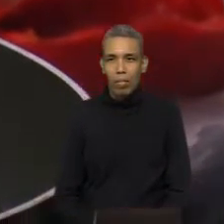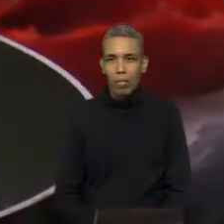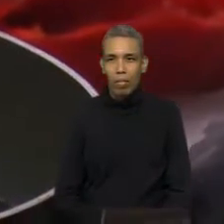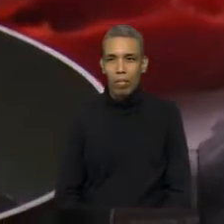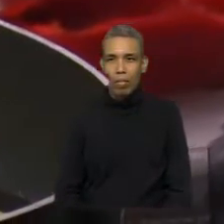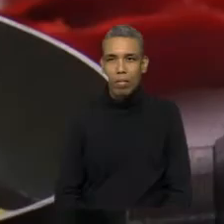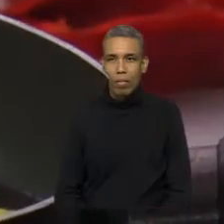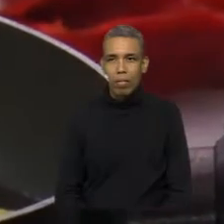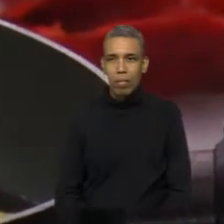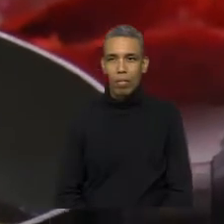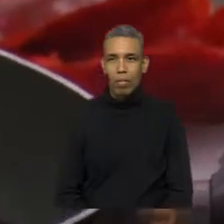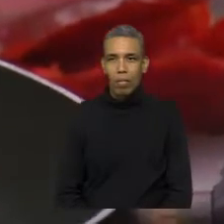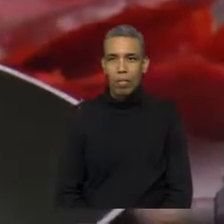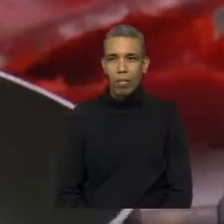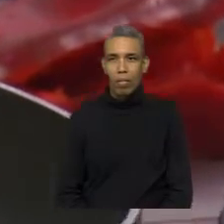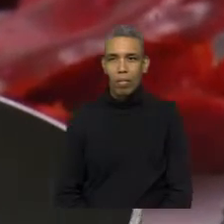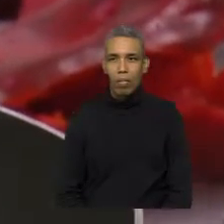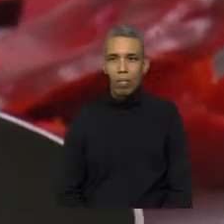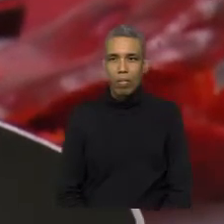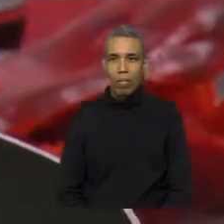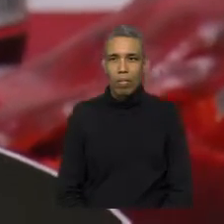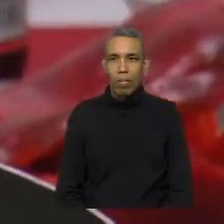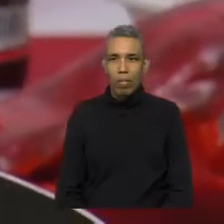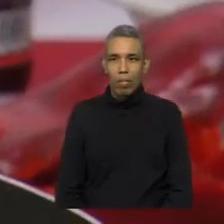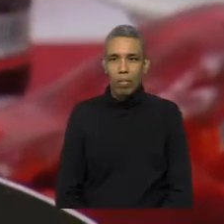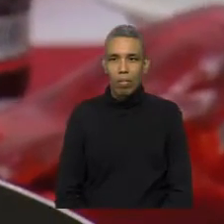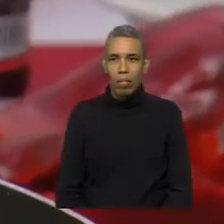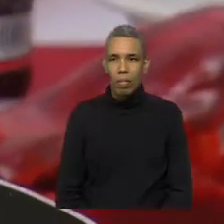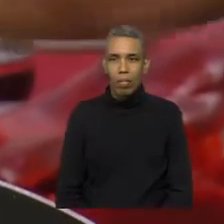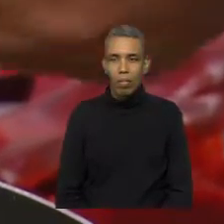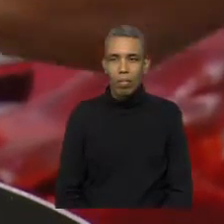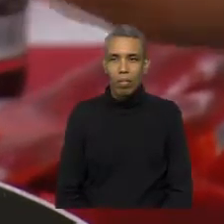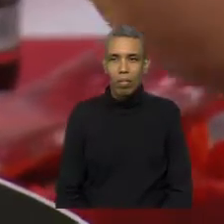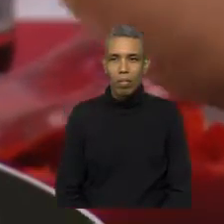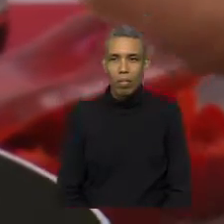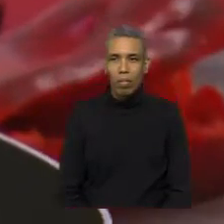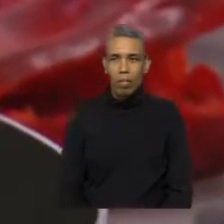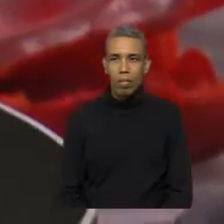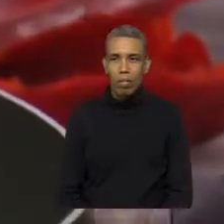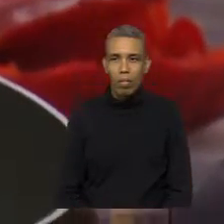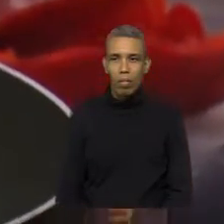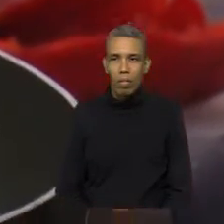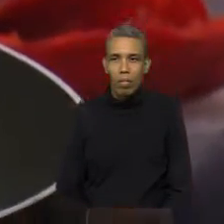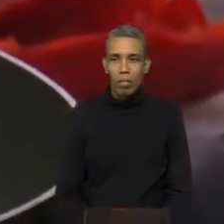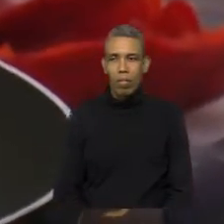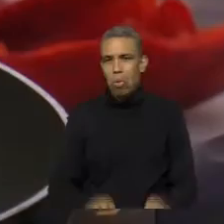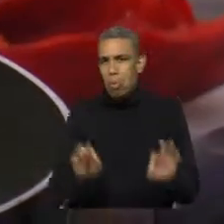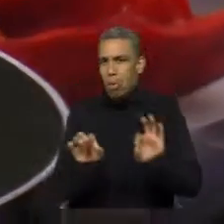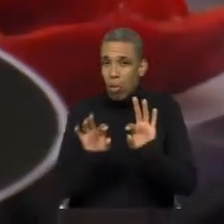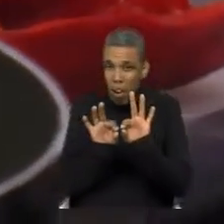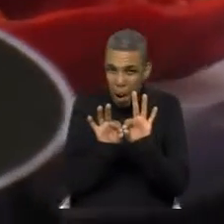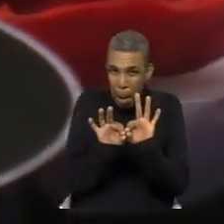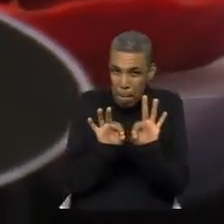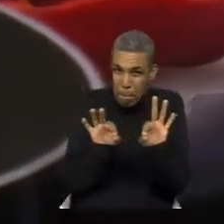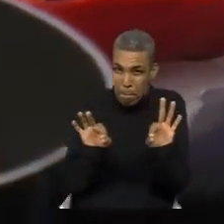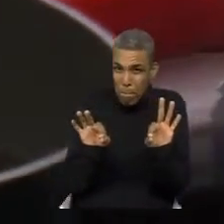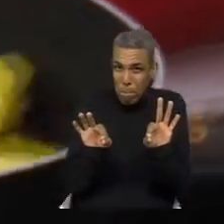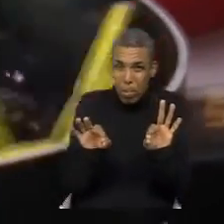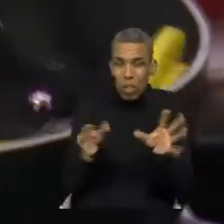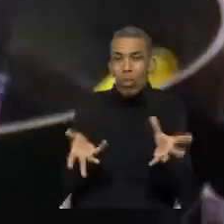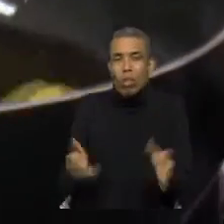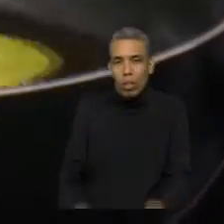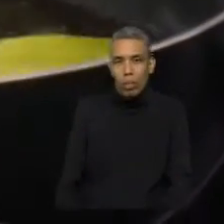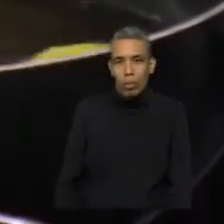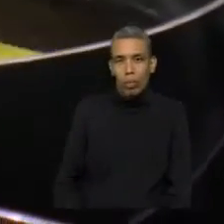grasosa. Y esta ya queda mucho mejor. Entonces es la idea de que no quede tan delgadita.